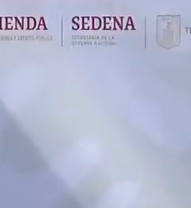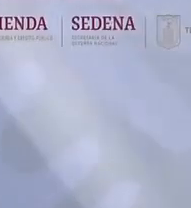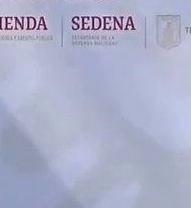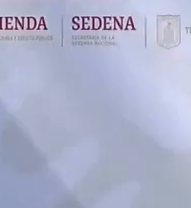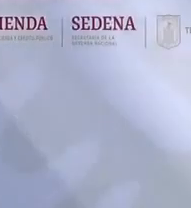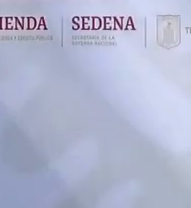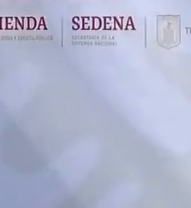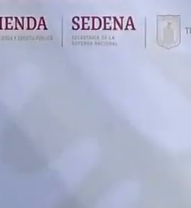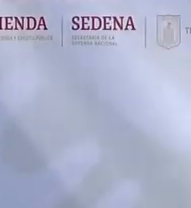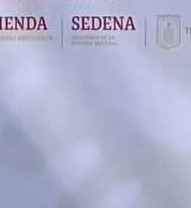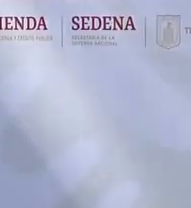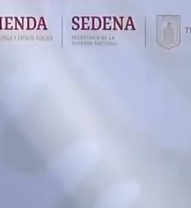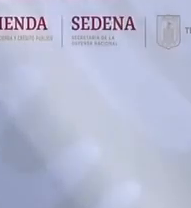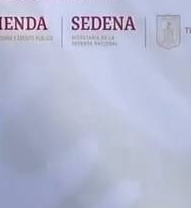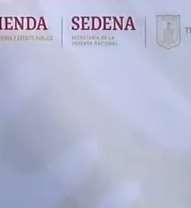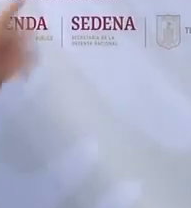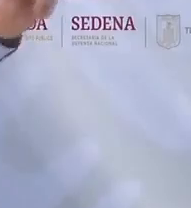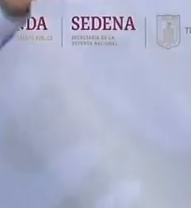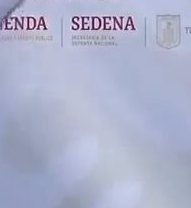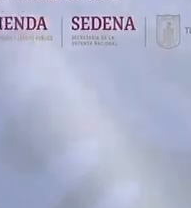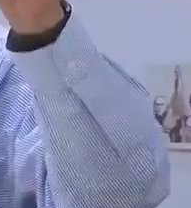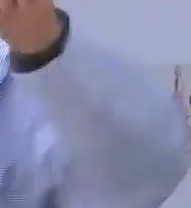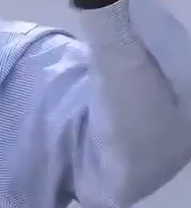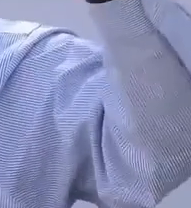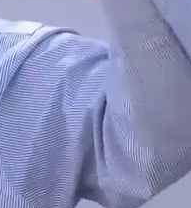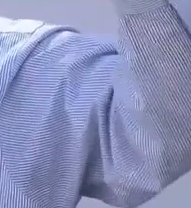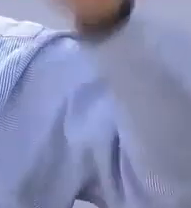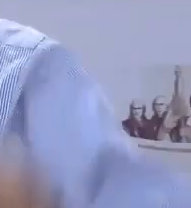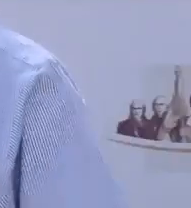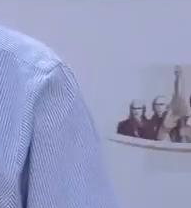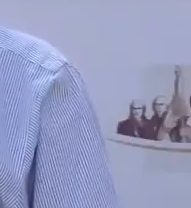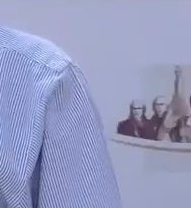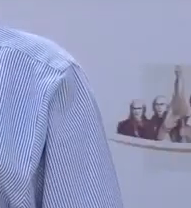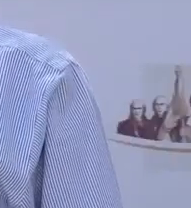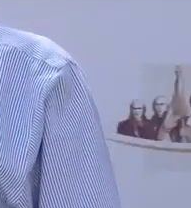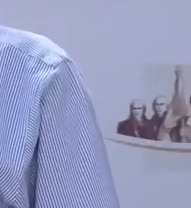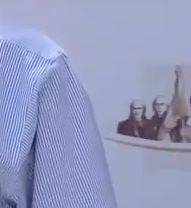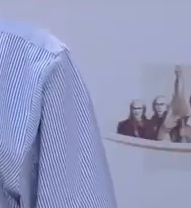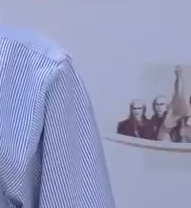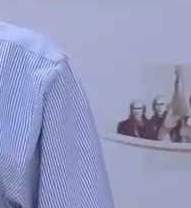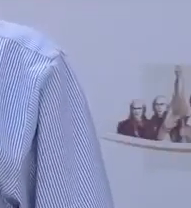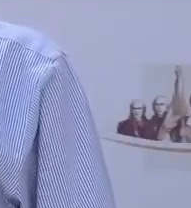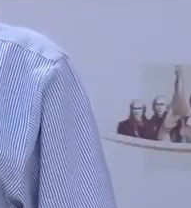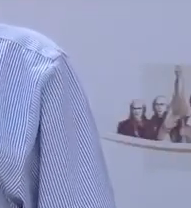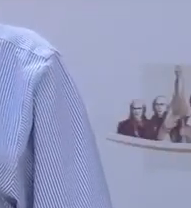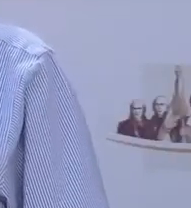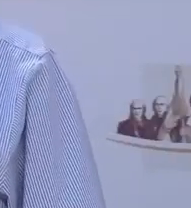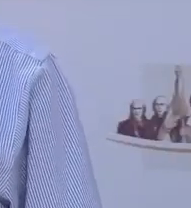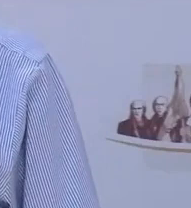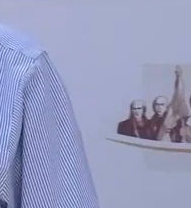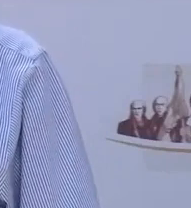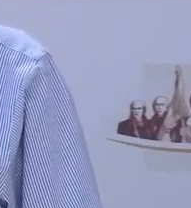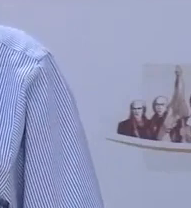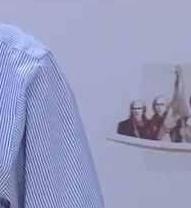querían la violencia, no querían el derramamiento de sangre. Se confían